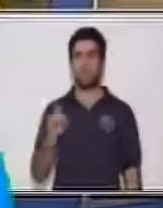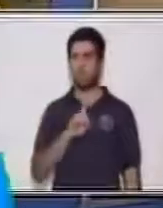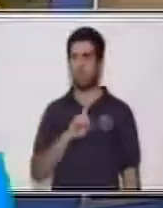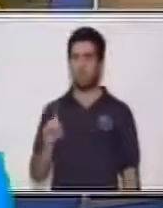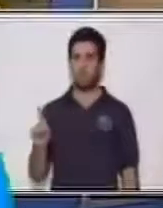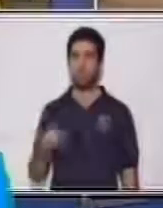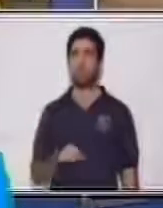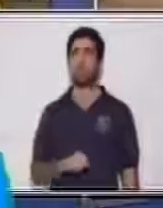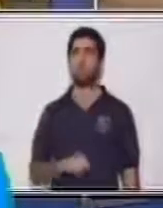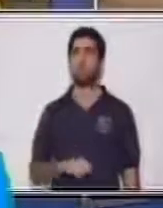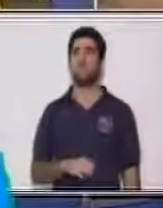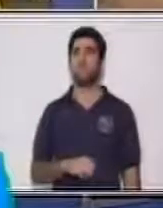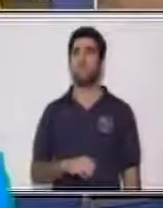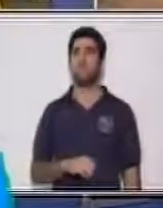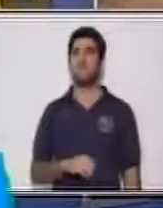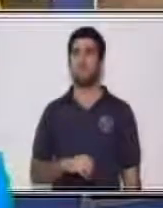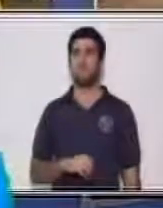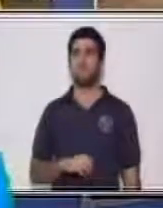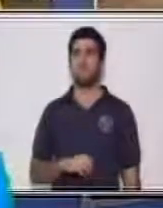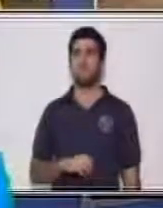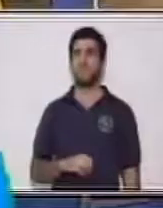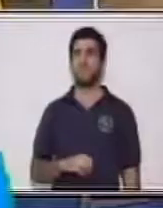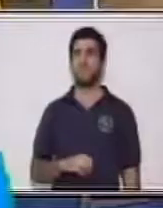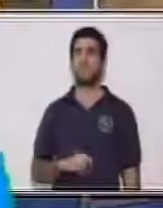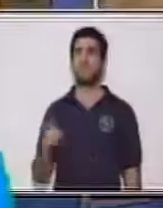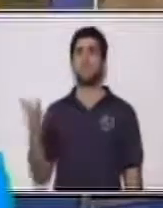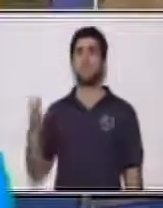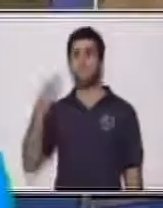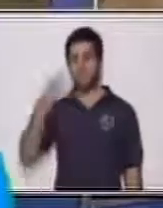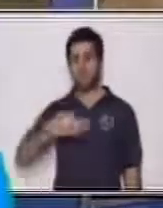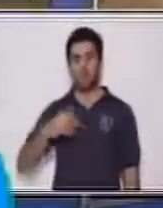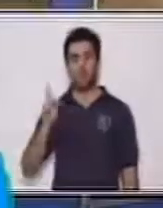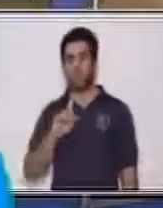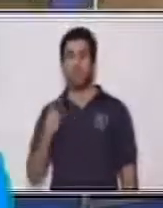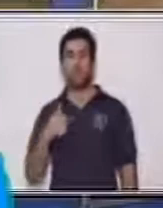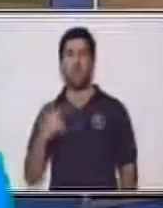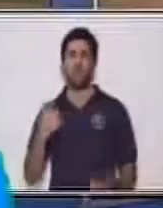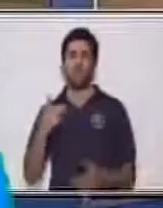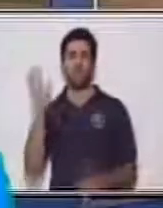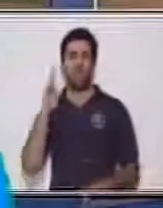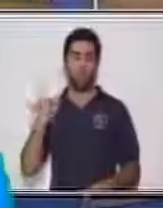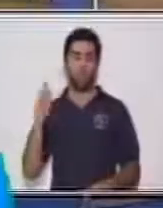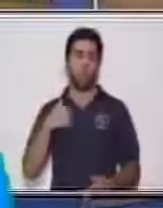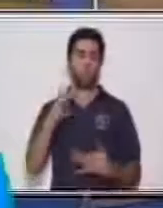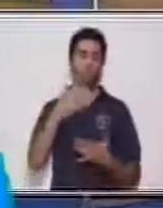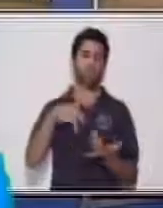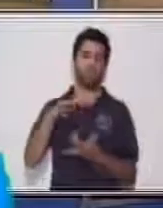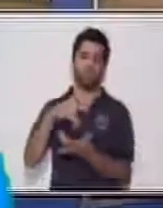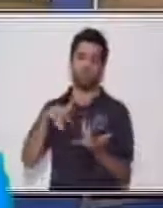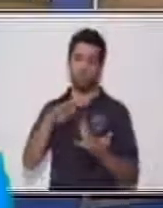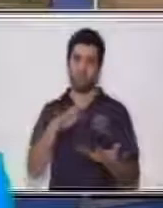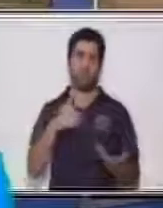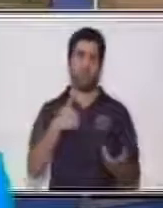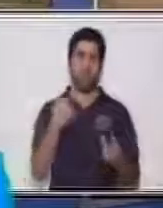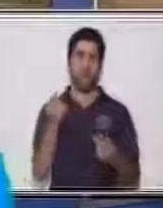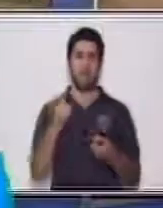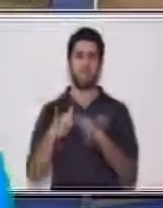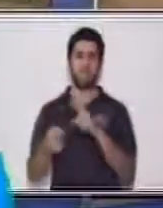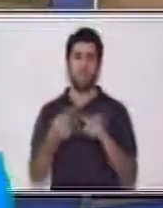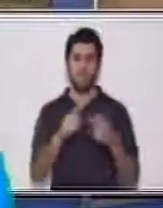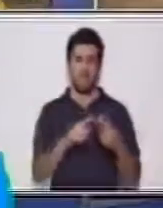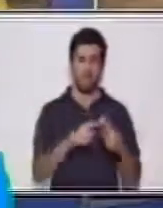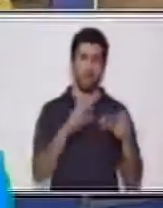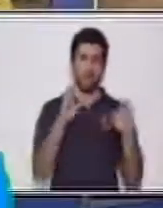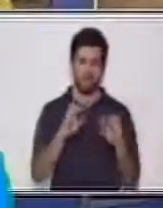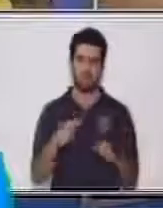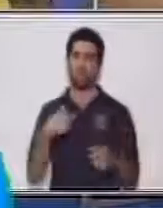forma informal? La informal es la que hacemos en nuestro diario vivir, en el contexto en el que estamos, con las personas